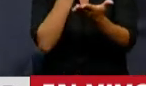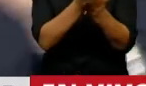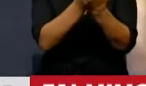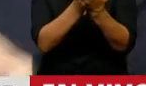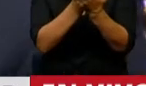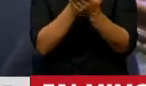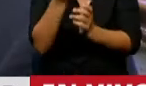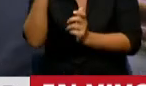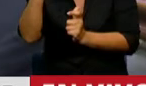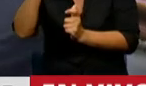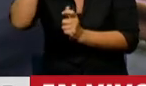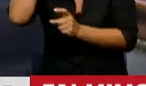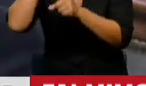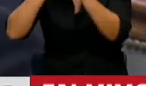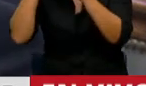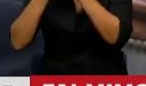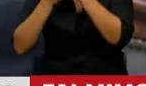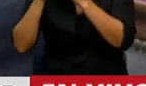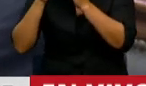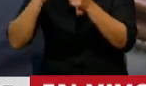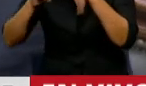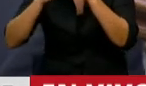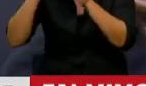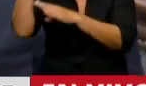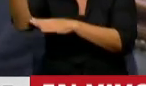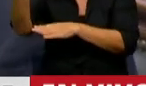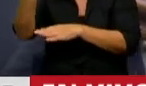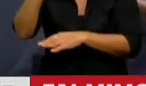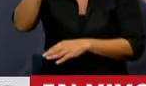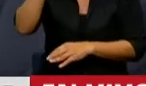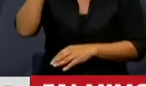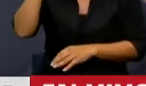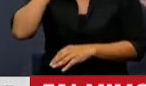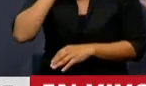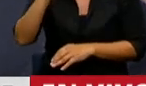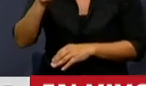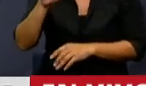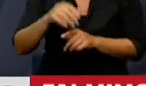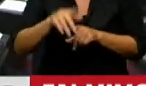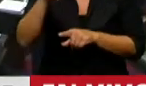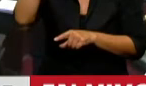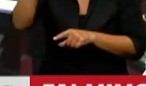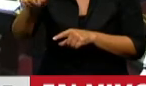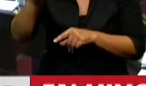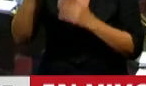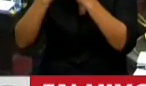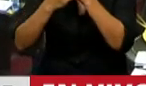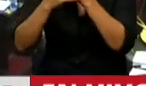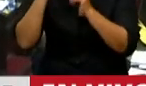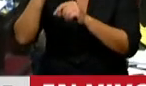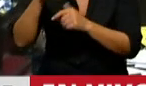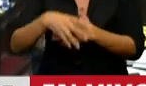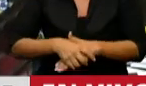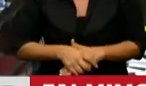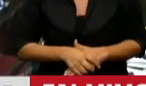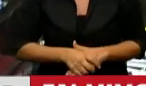hizo el exministro de Relaciones Exteriores de la Argentina, Dante Caputo. Tal vez el ministro de Relaciones Exteriores del gobierno de